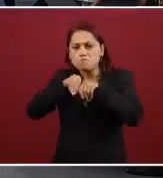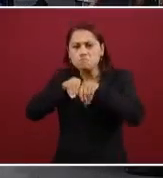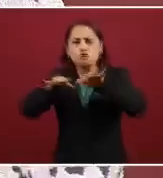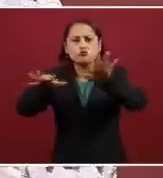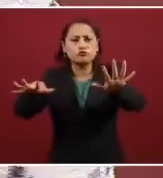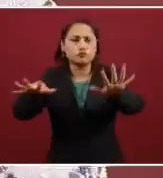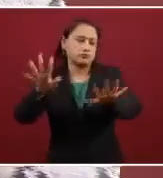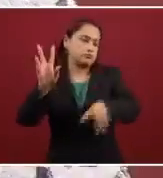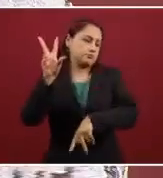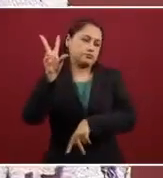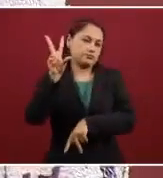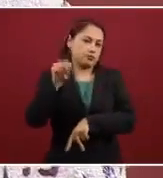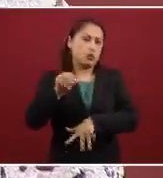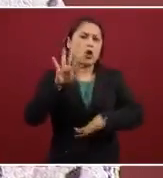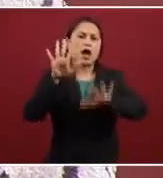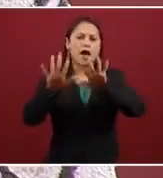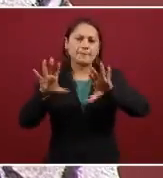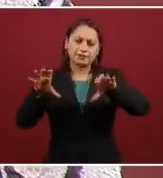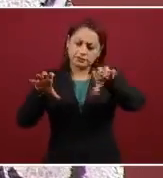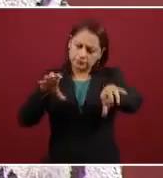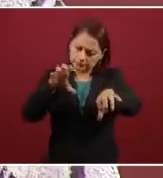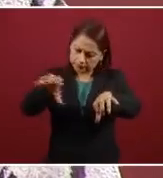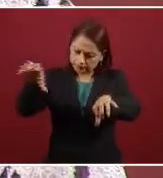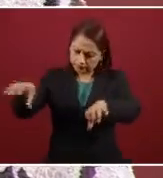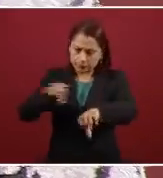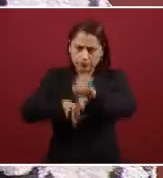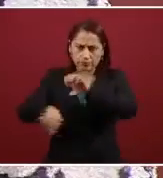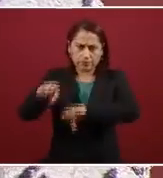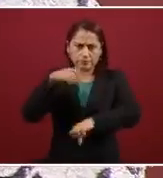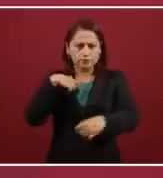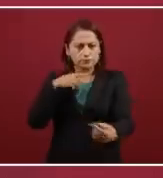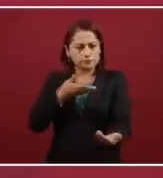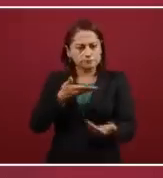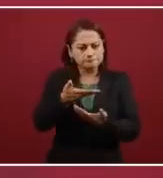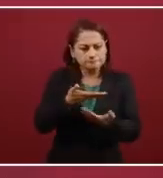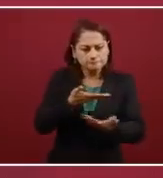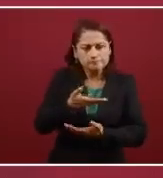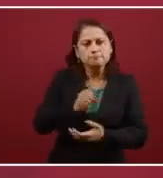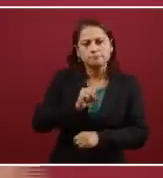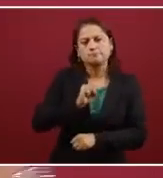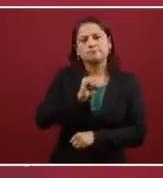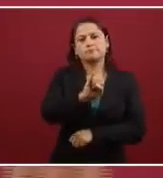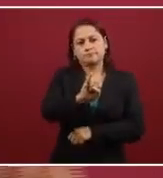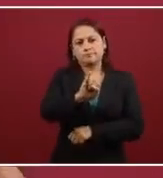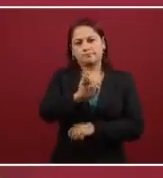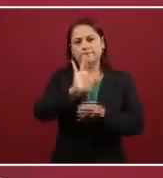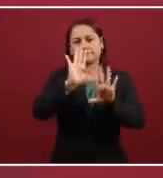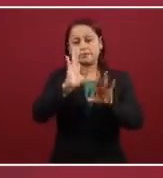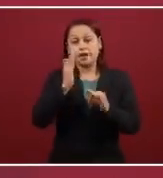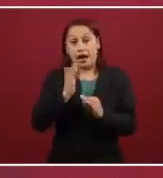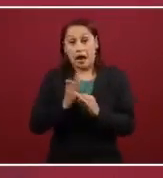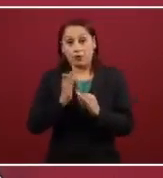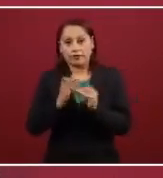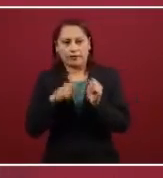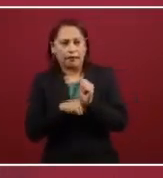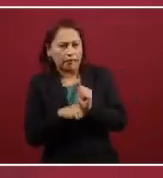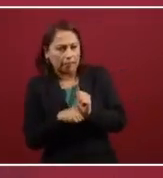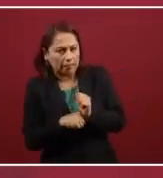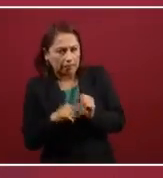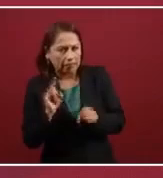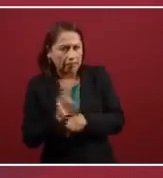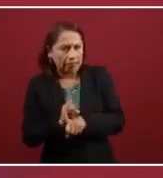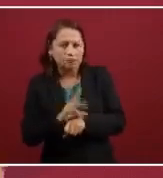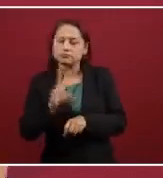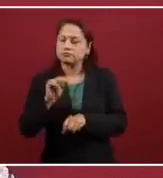compartimos con algunos sectores clave. ¿Cuál es la estrategia? Lo que sí tiene que quedar claro, y no es que sea oculto ni mucho menos, lo que tiene que